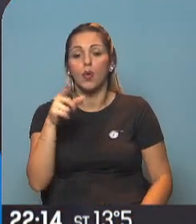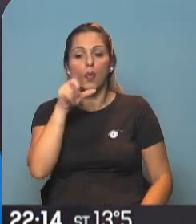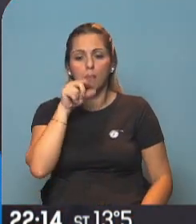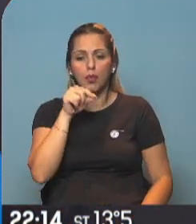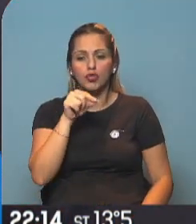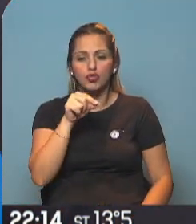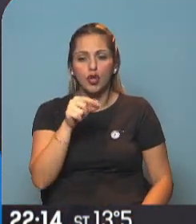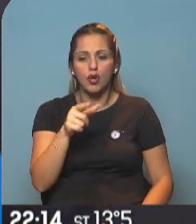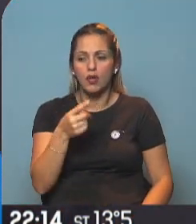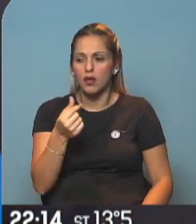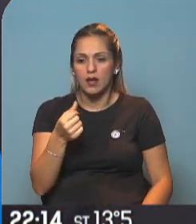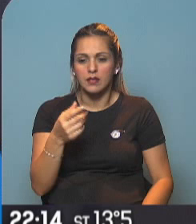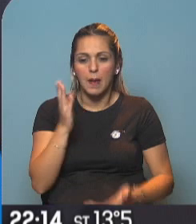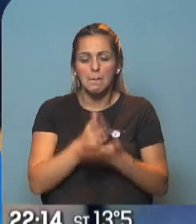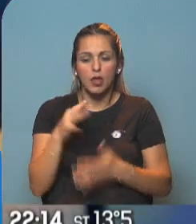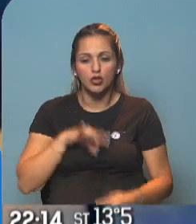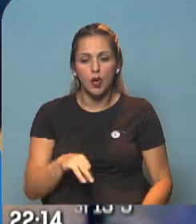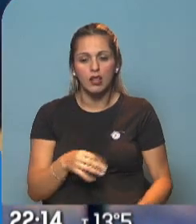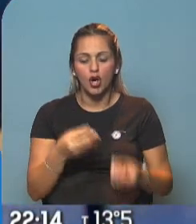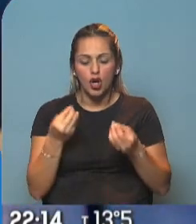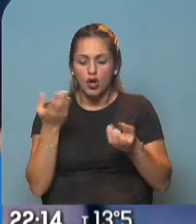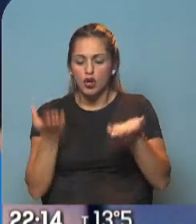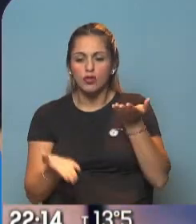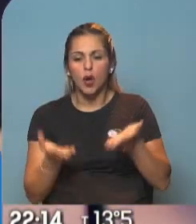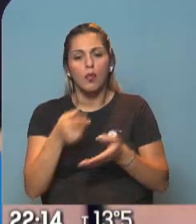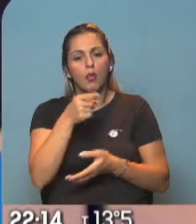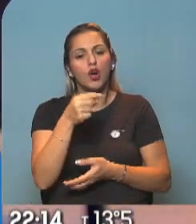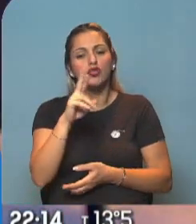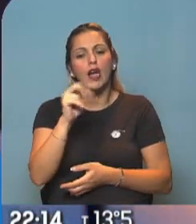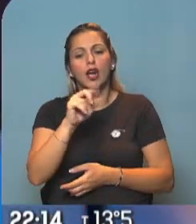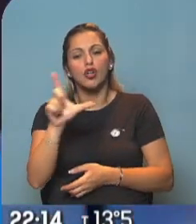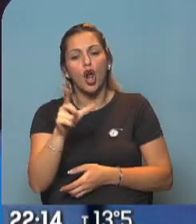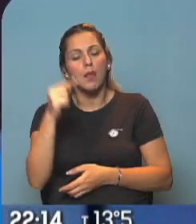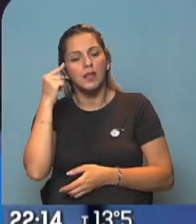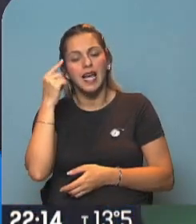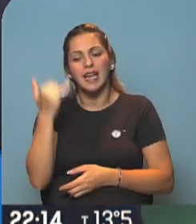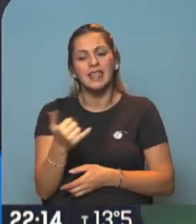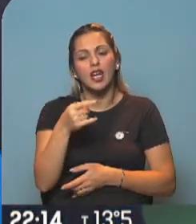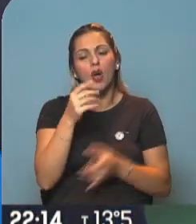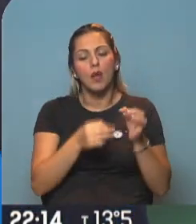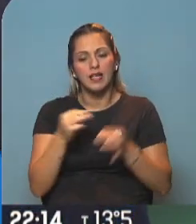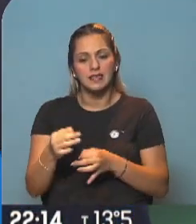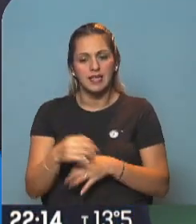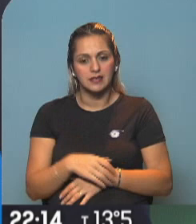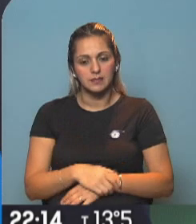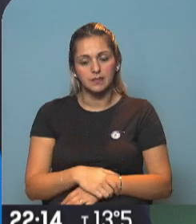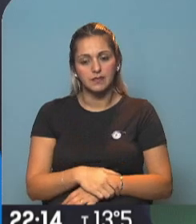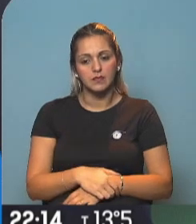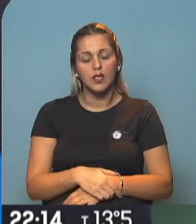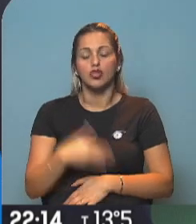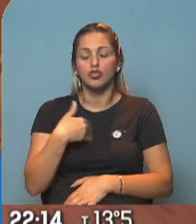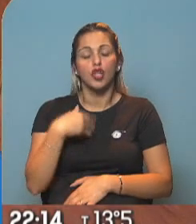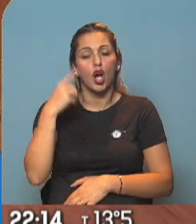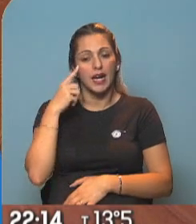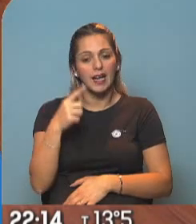Entonces, ¿cómo analizás vos y qué rol te parece, qué peso te parece que tiene esto en la coyuntura, digamos? Sí, yo creo que eso